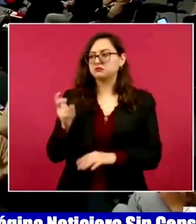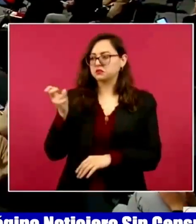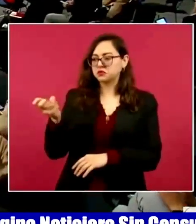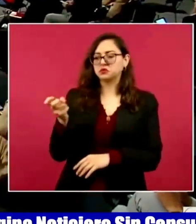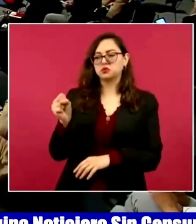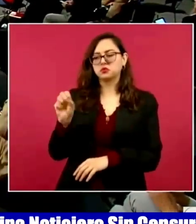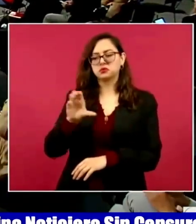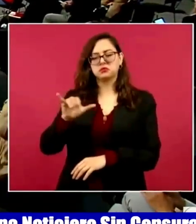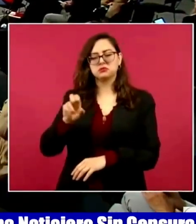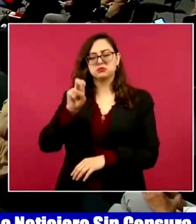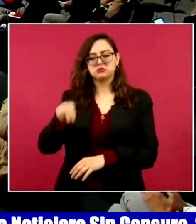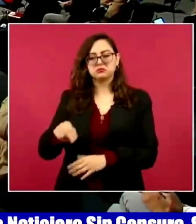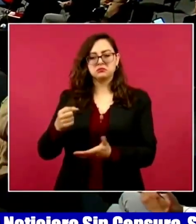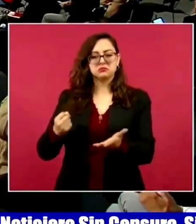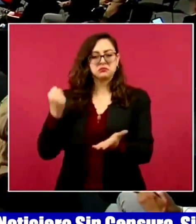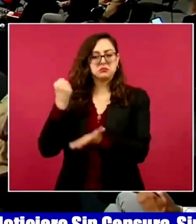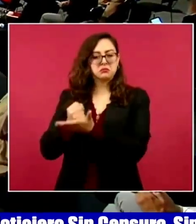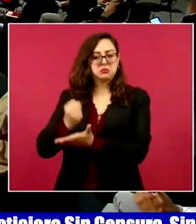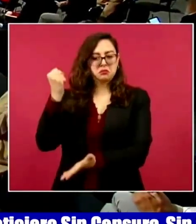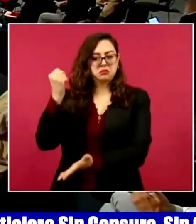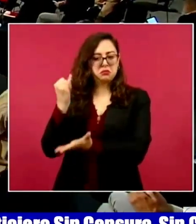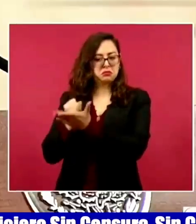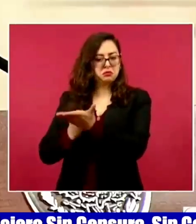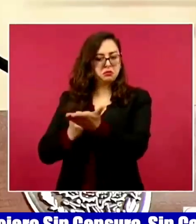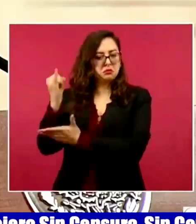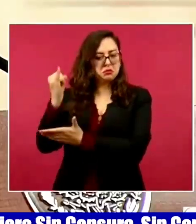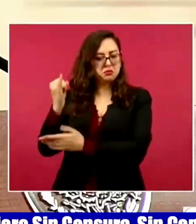Y estaba yo viendo un